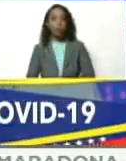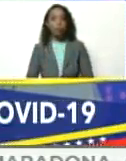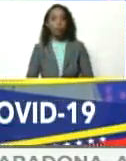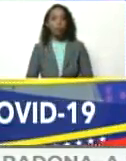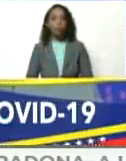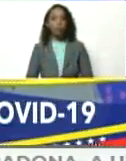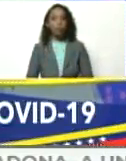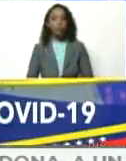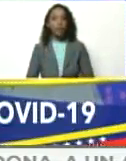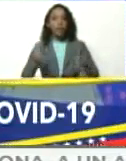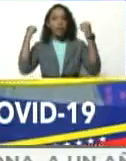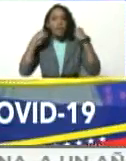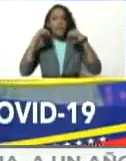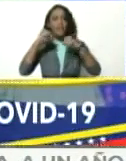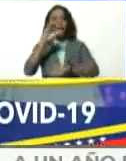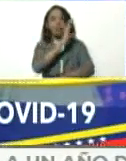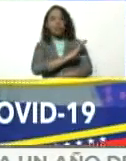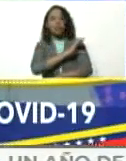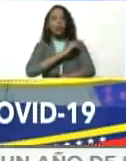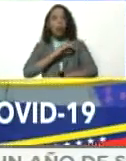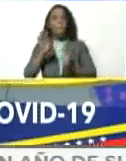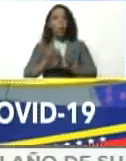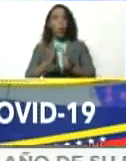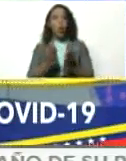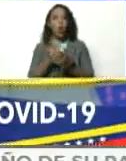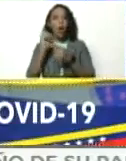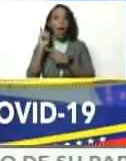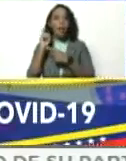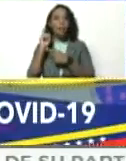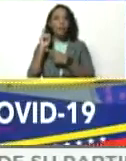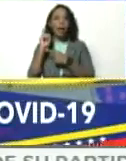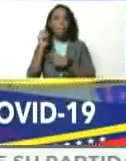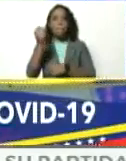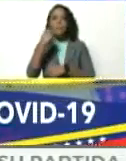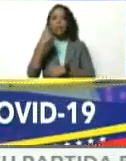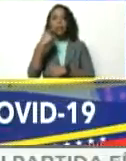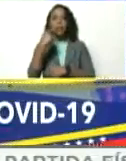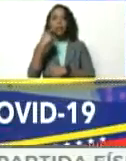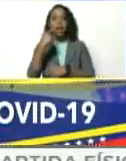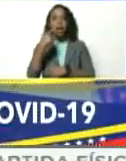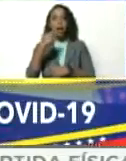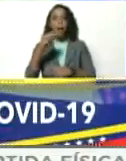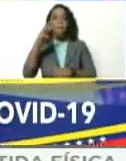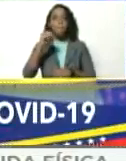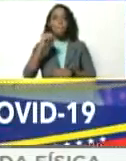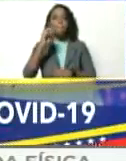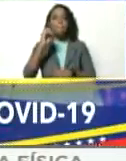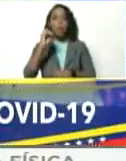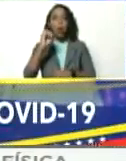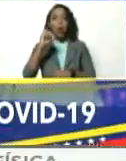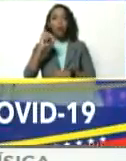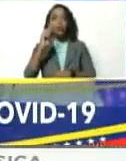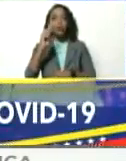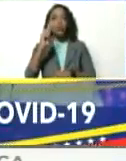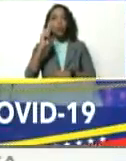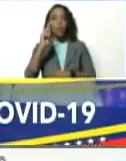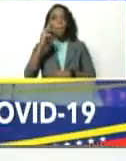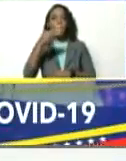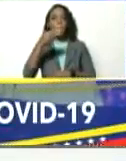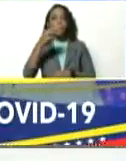En el ensayo clínico que se hizo en el mundo, esta pastilla del molnupiravir ha tenido